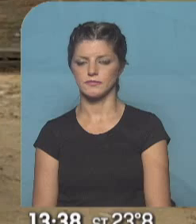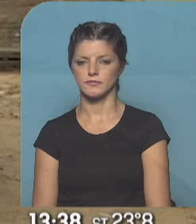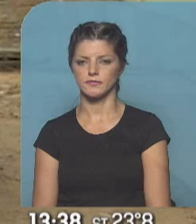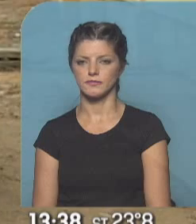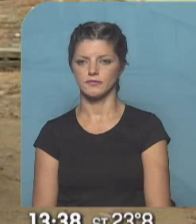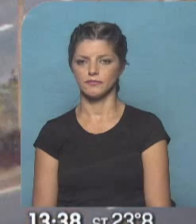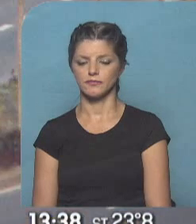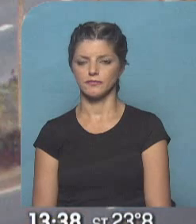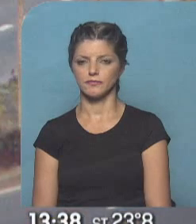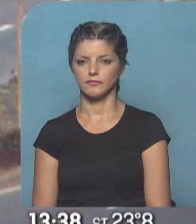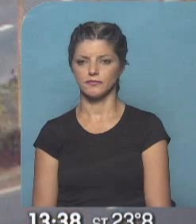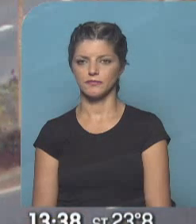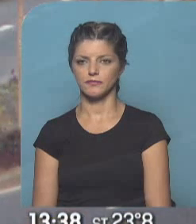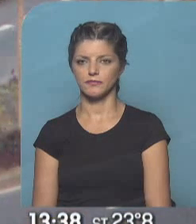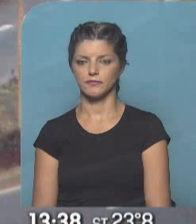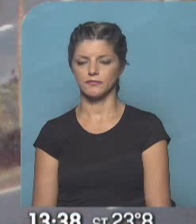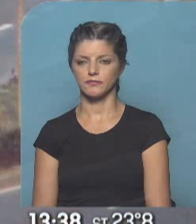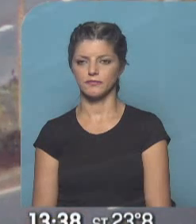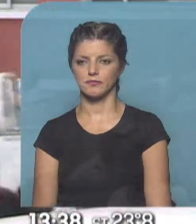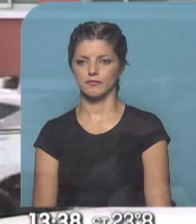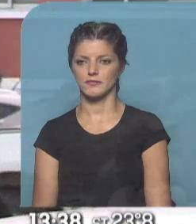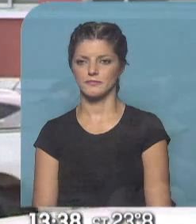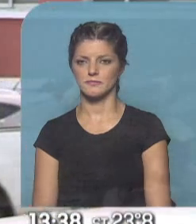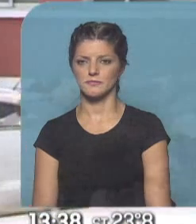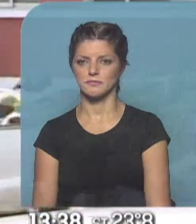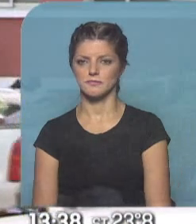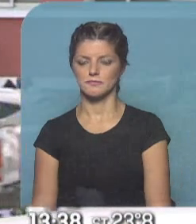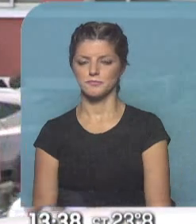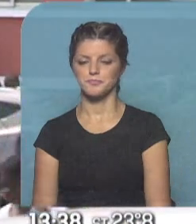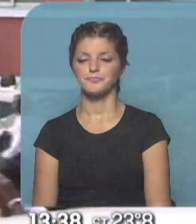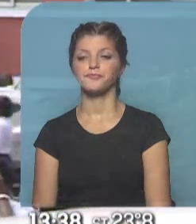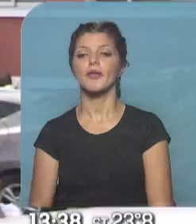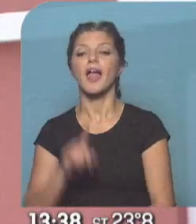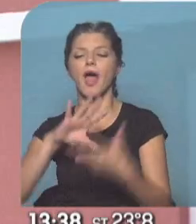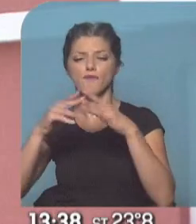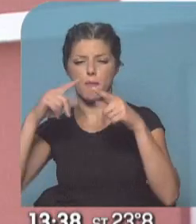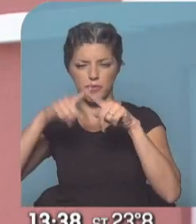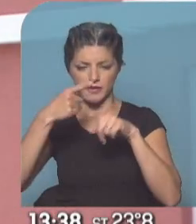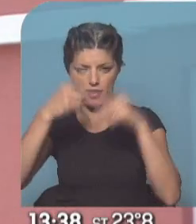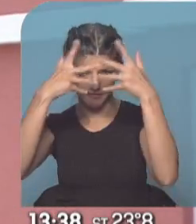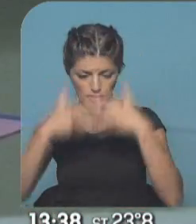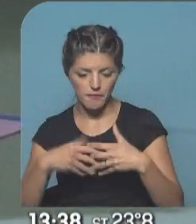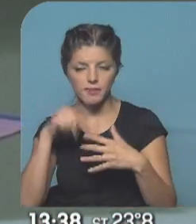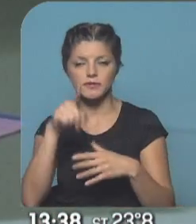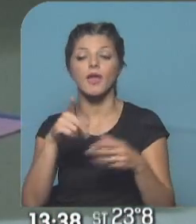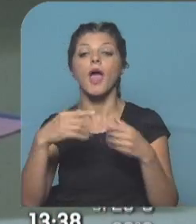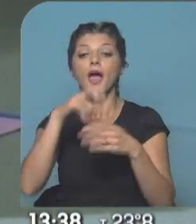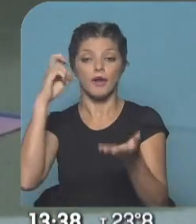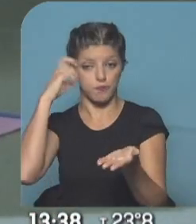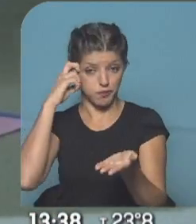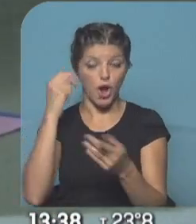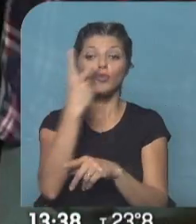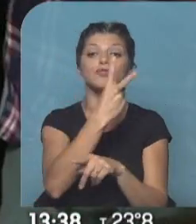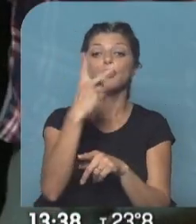parce que c'est la volonté du peuple. Según el sistema político angoleño, la Asamblea Nacional de 220